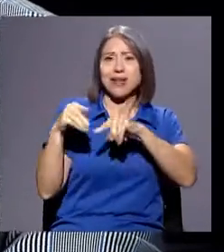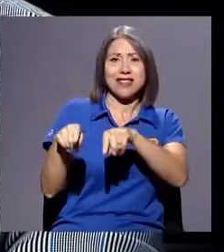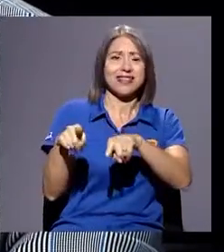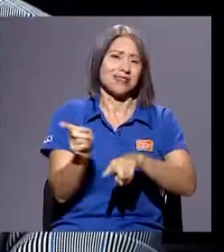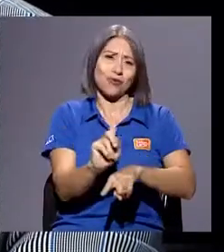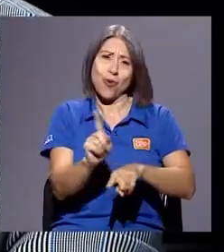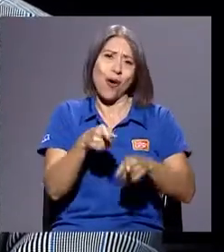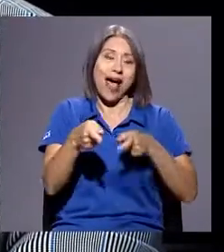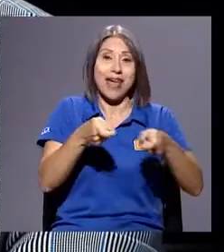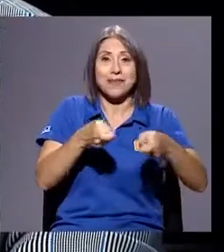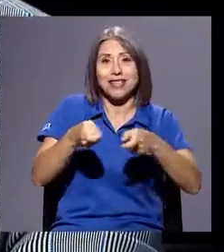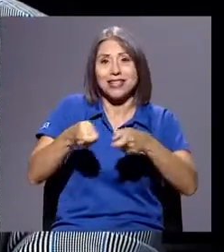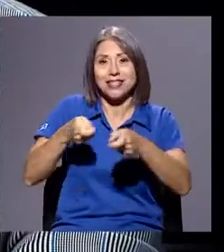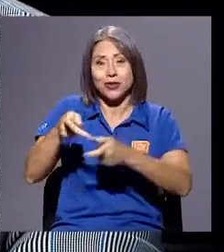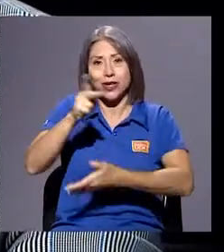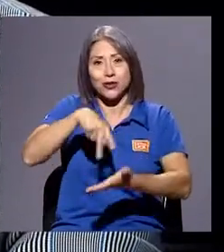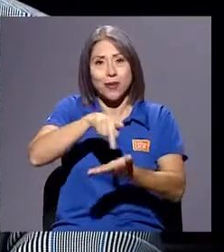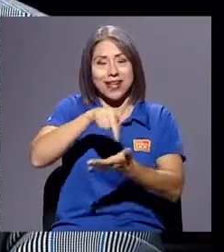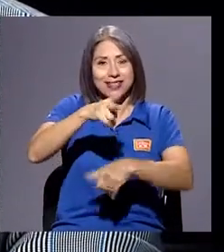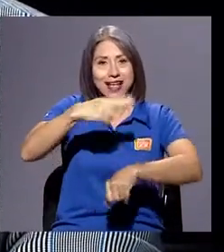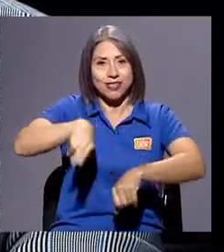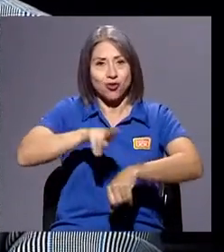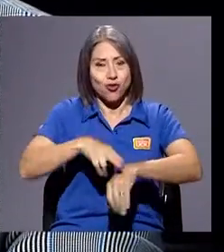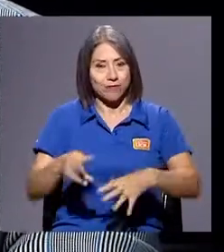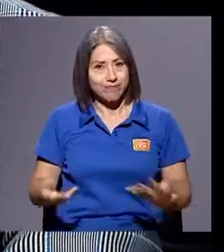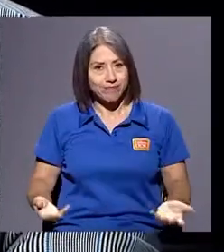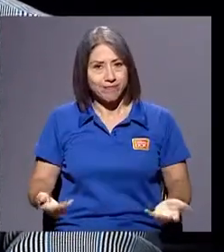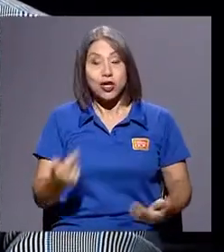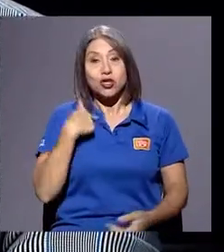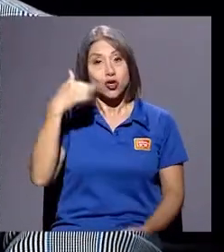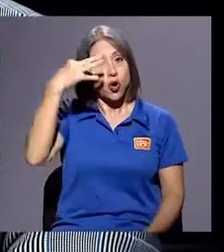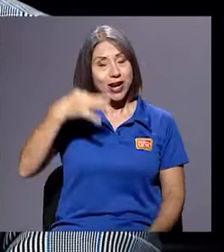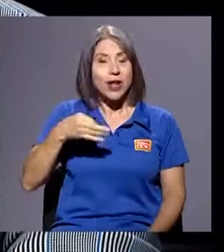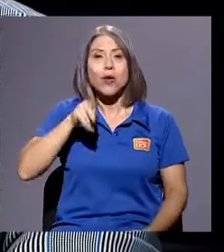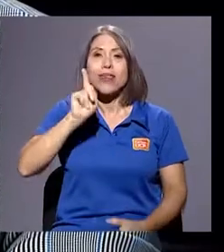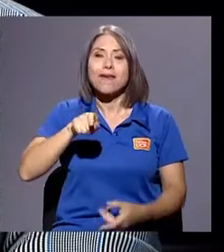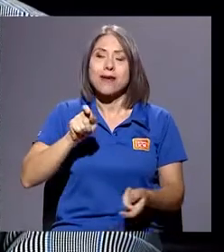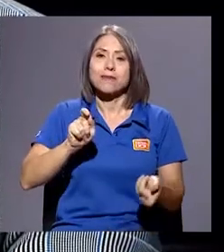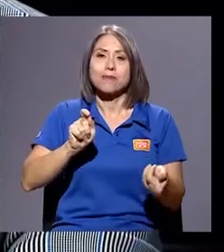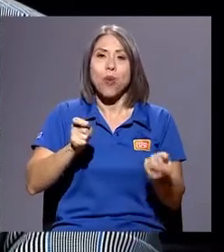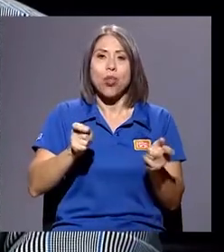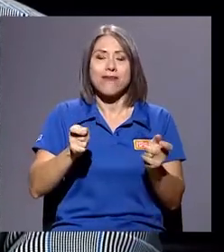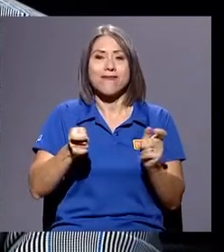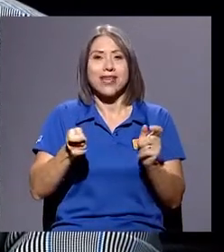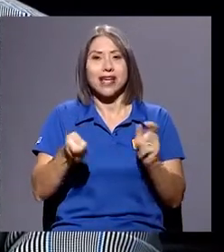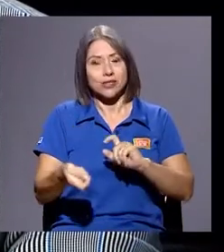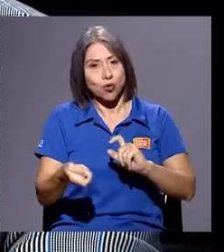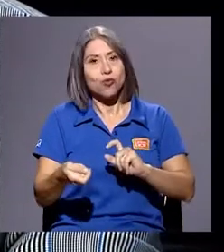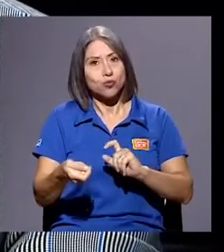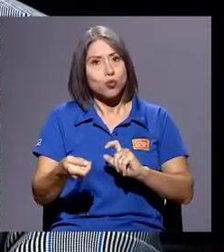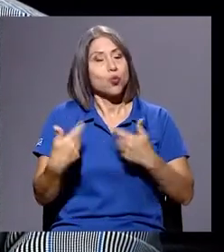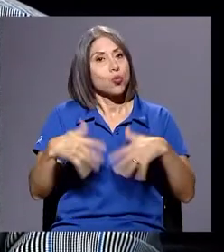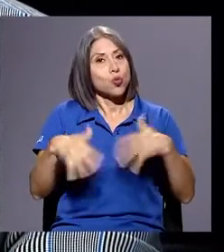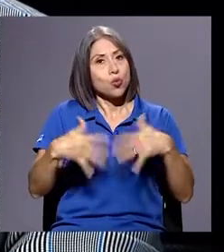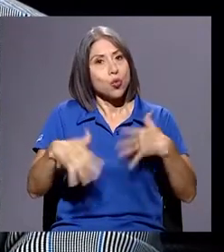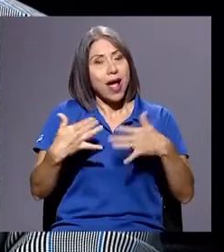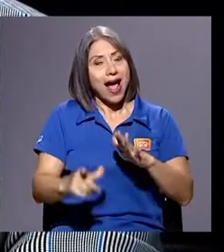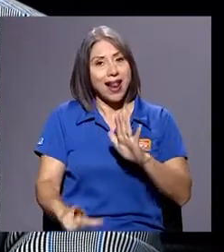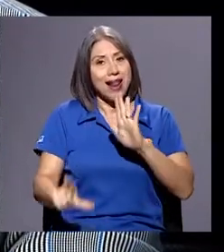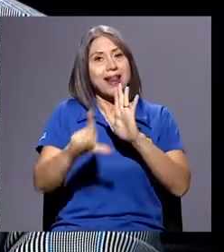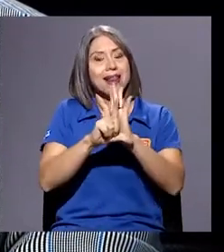administración de los parques. Yo creo que hay que hacer una modificación severa a la ley